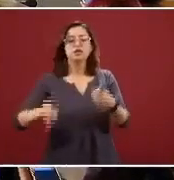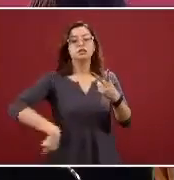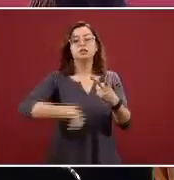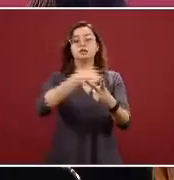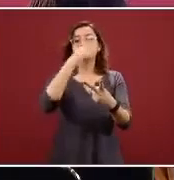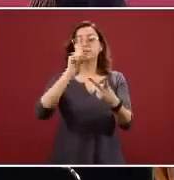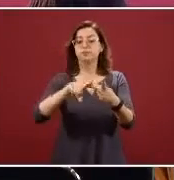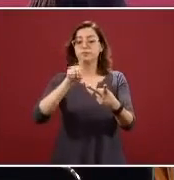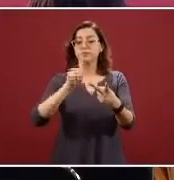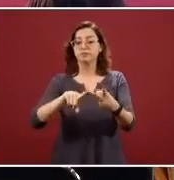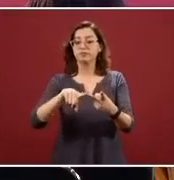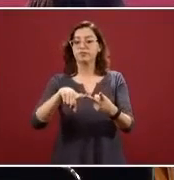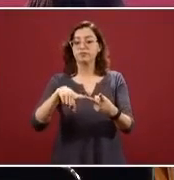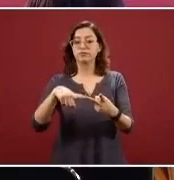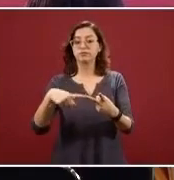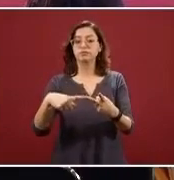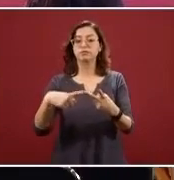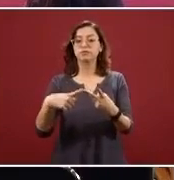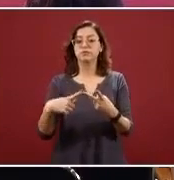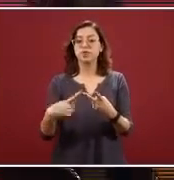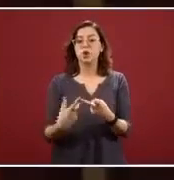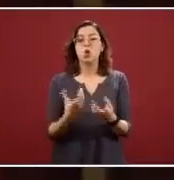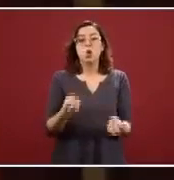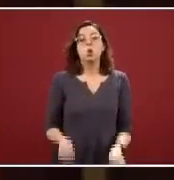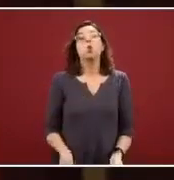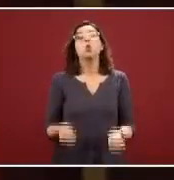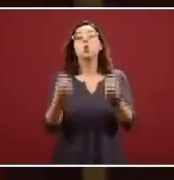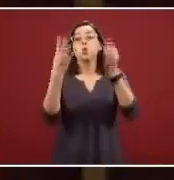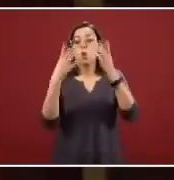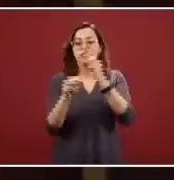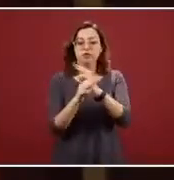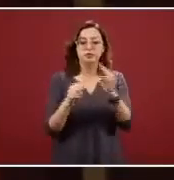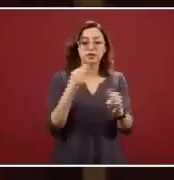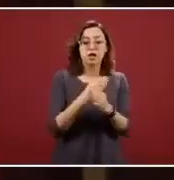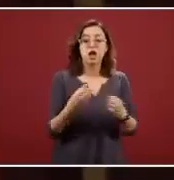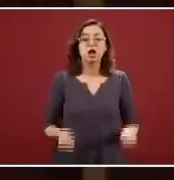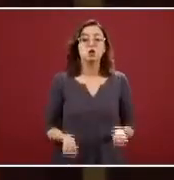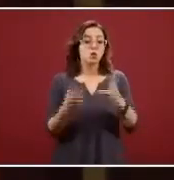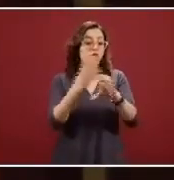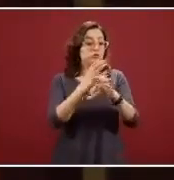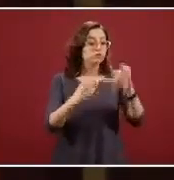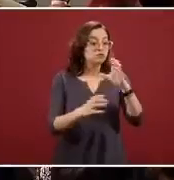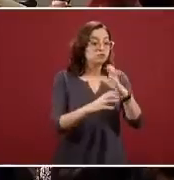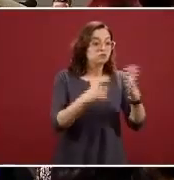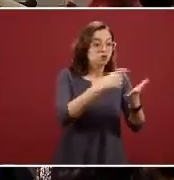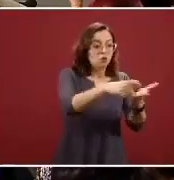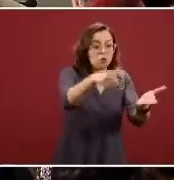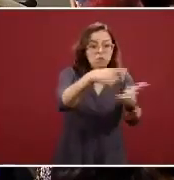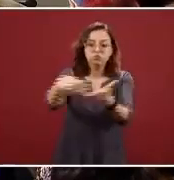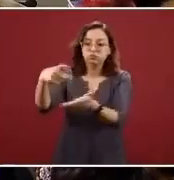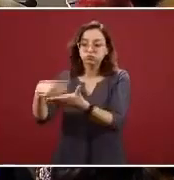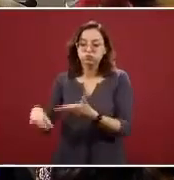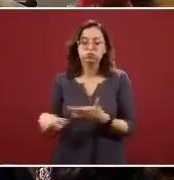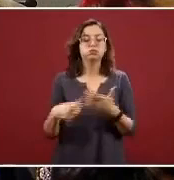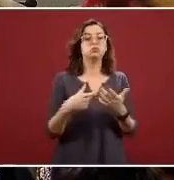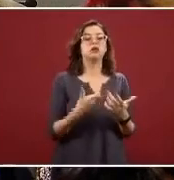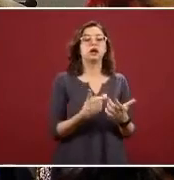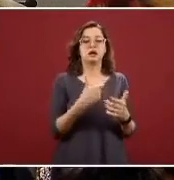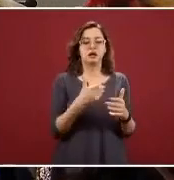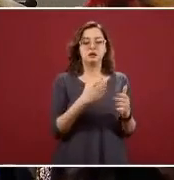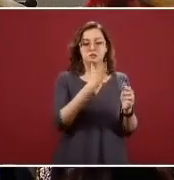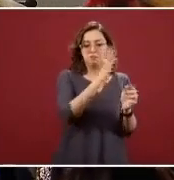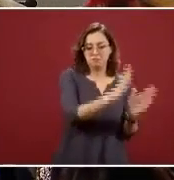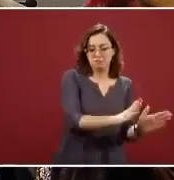momento, definición armónica de los insumos para cada uno de los procesos de atención. En el